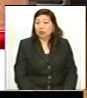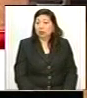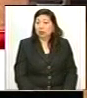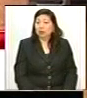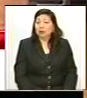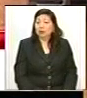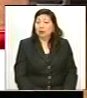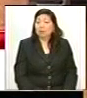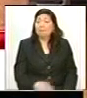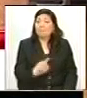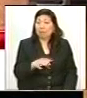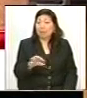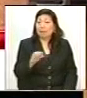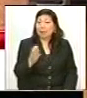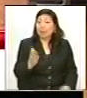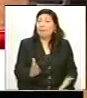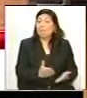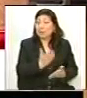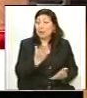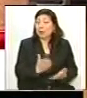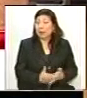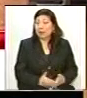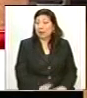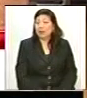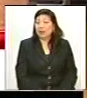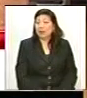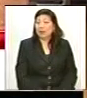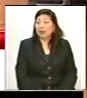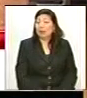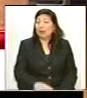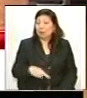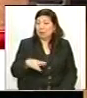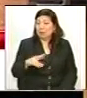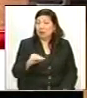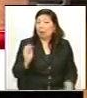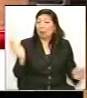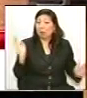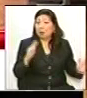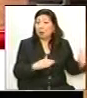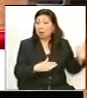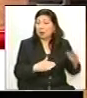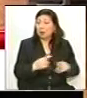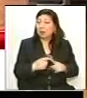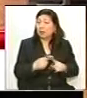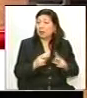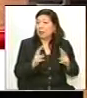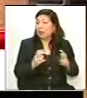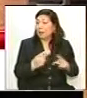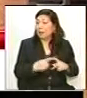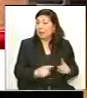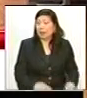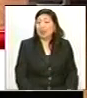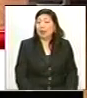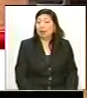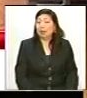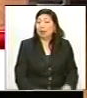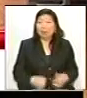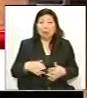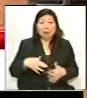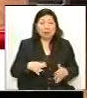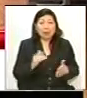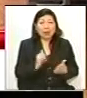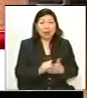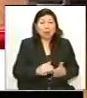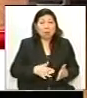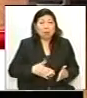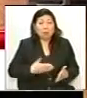bueno para solucionar, porque dicen que las convocatorias se le han caído, ¿no? Una serie de temas. Vamos a descolmatar para que